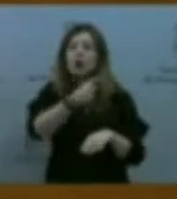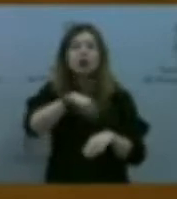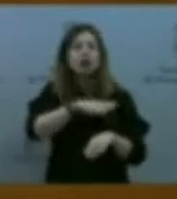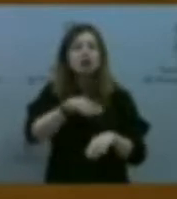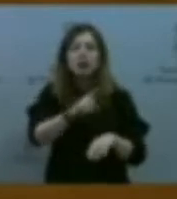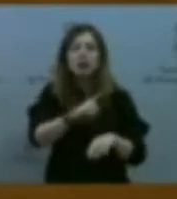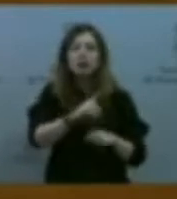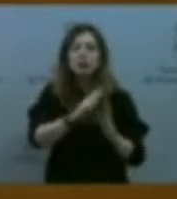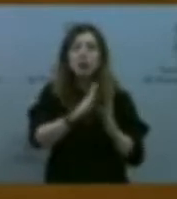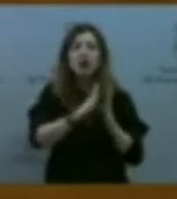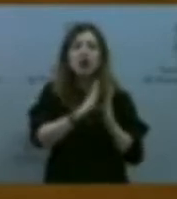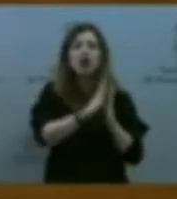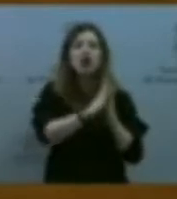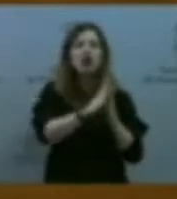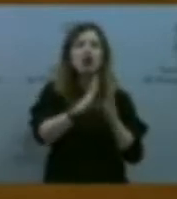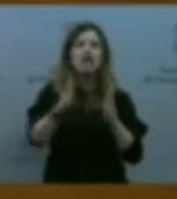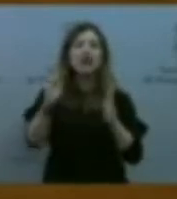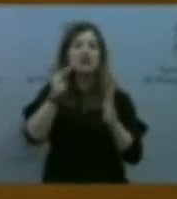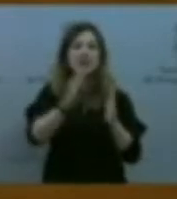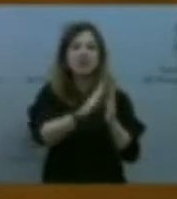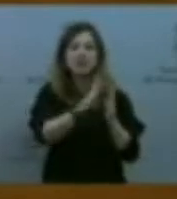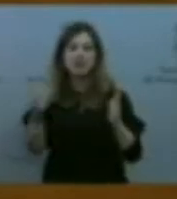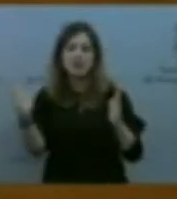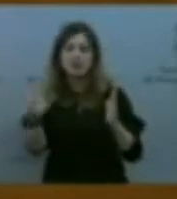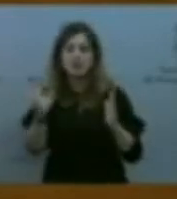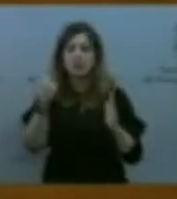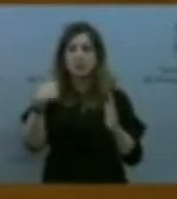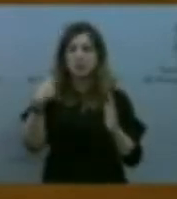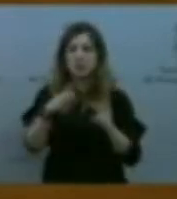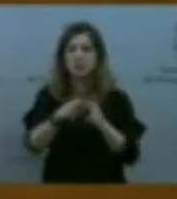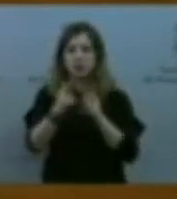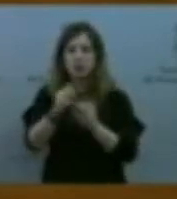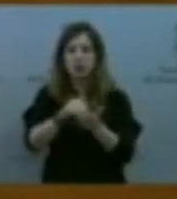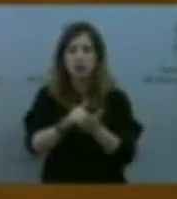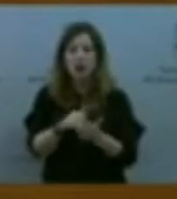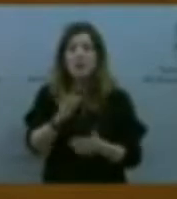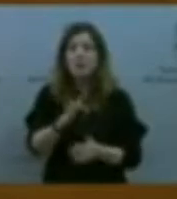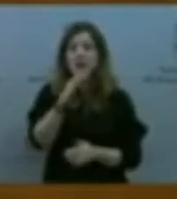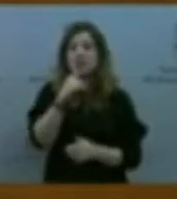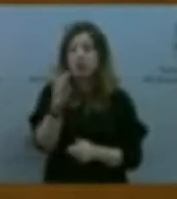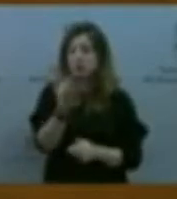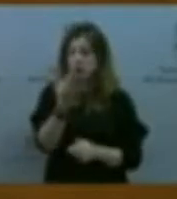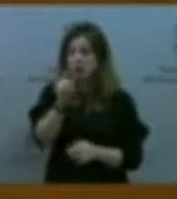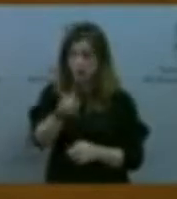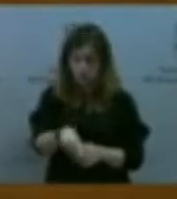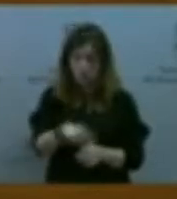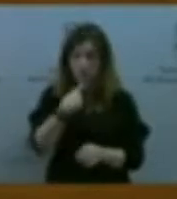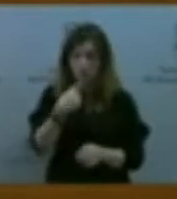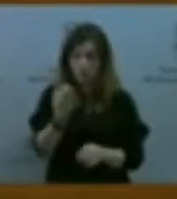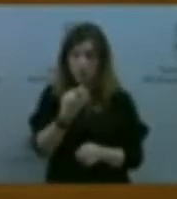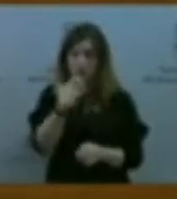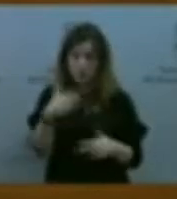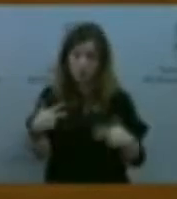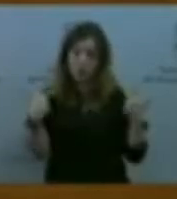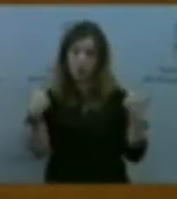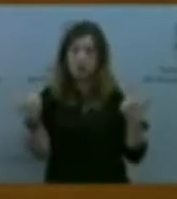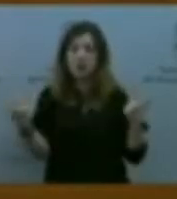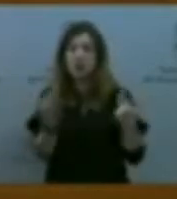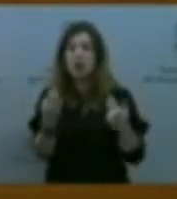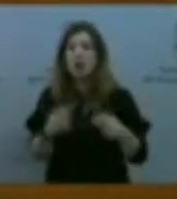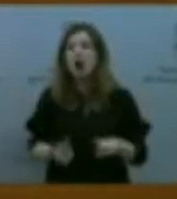a renglón seguido, ¿qué establecemos también? Pues establecemos, si ustedes me lo permiten, una novedad